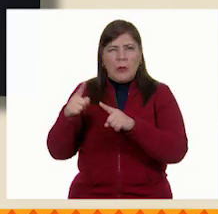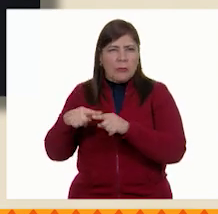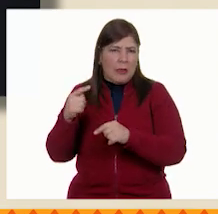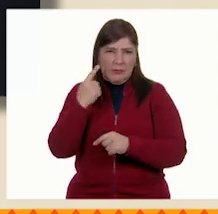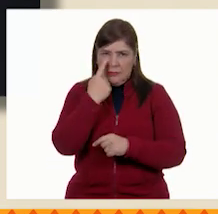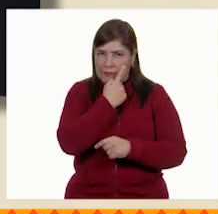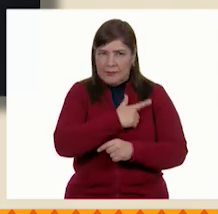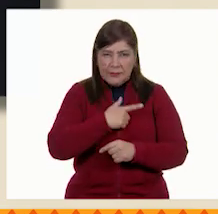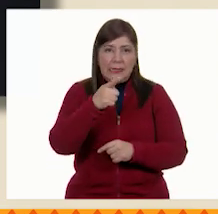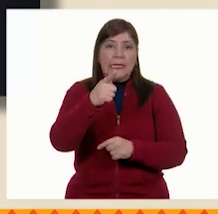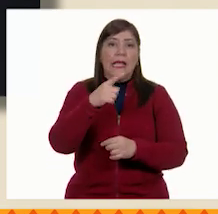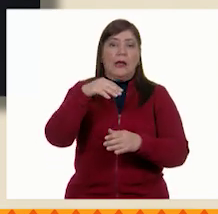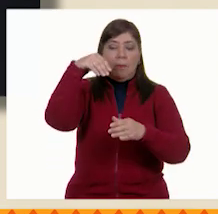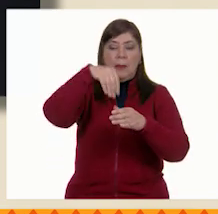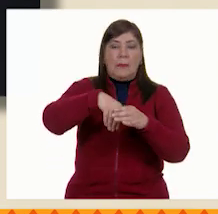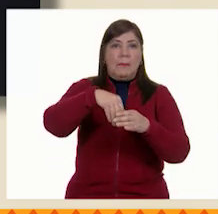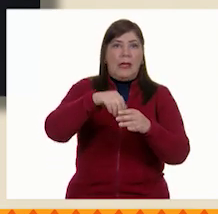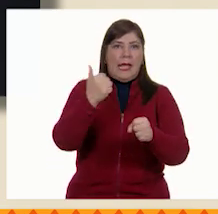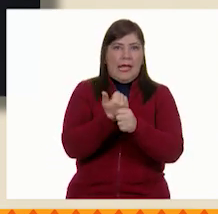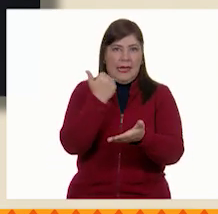arroz.